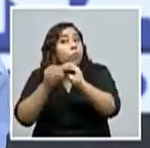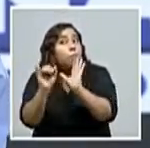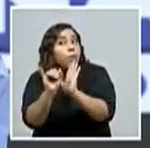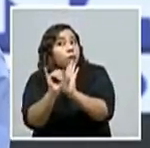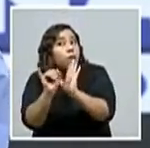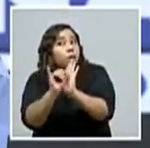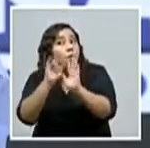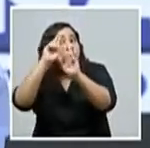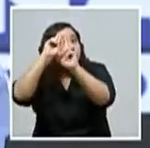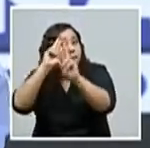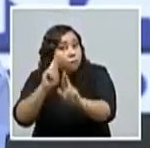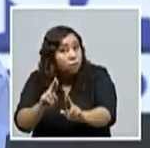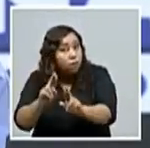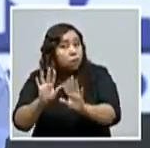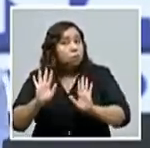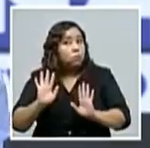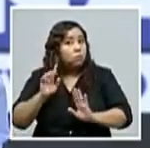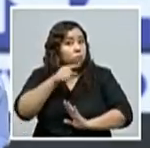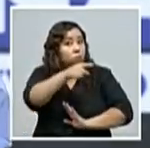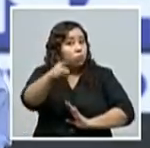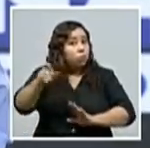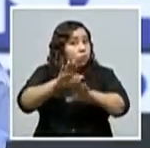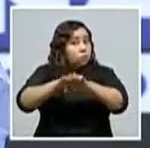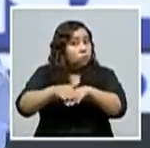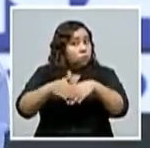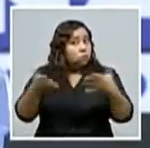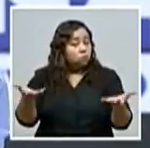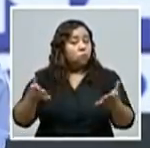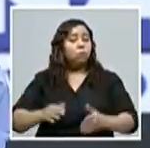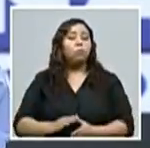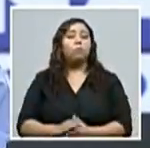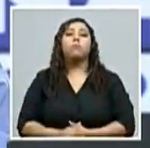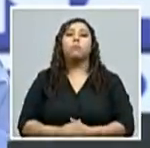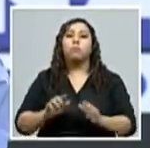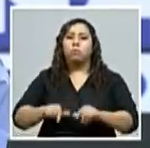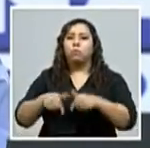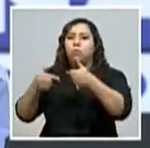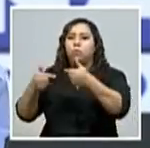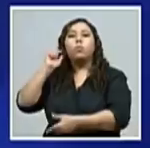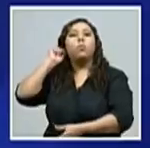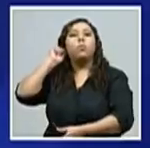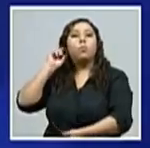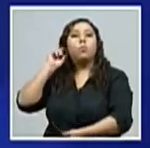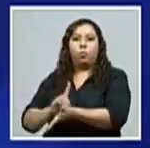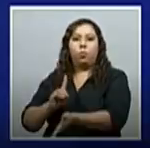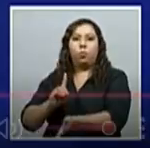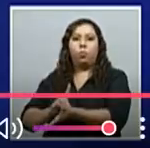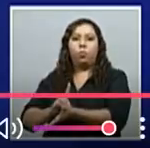segunda fase. Así que todo depende de ustedes. A continuación, la doctora Sonia Reyes.